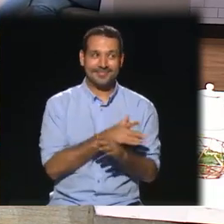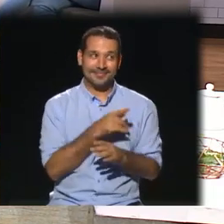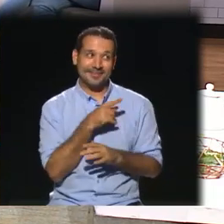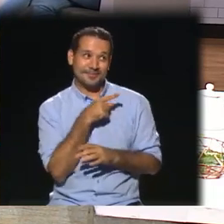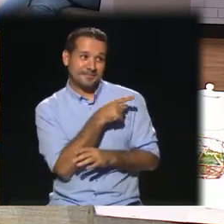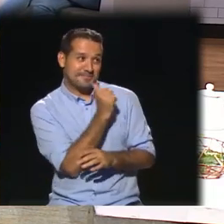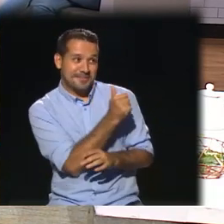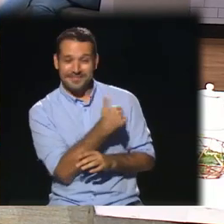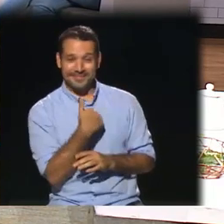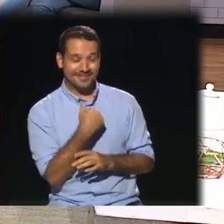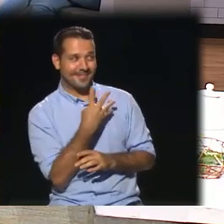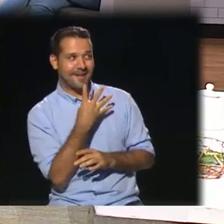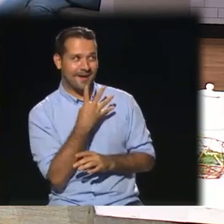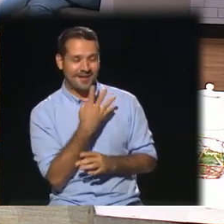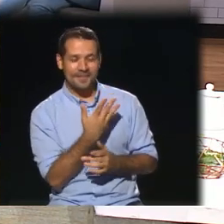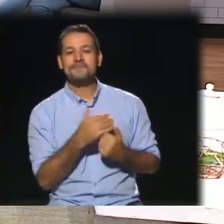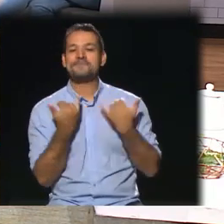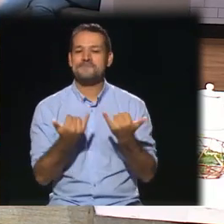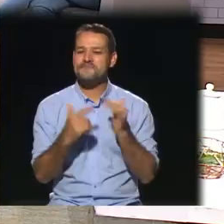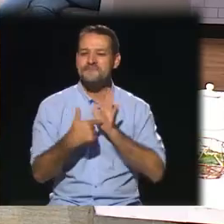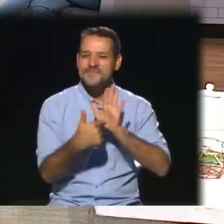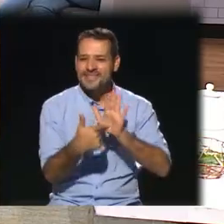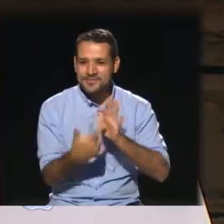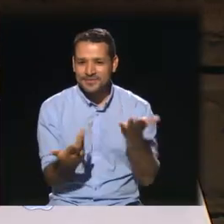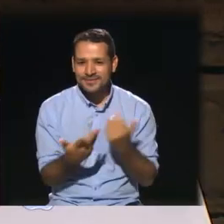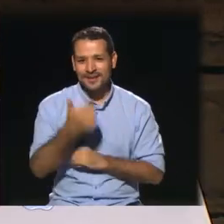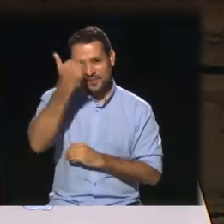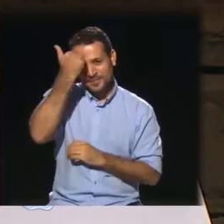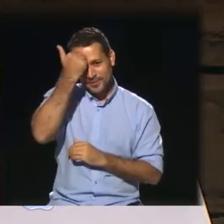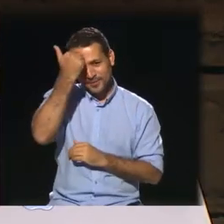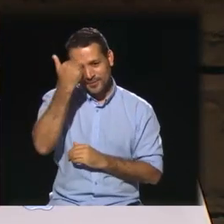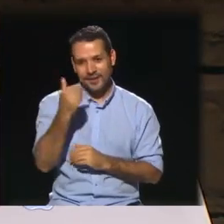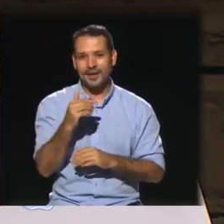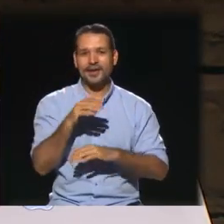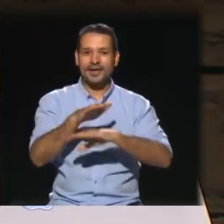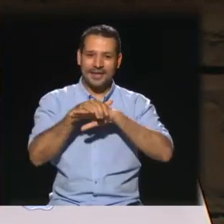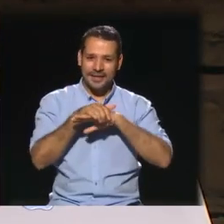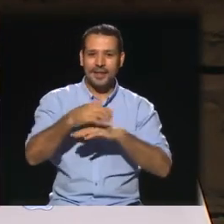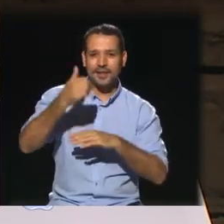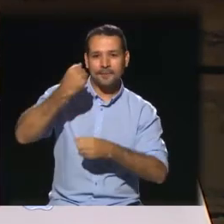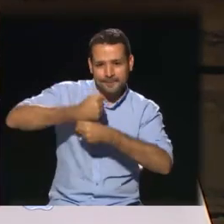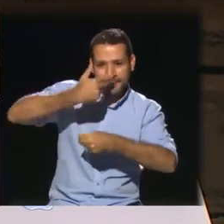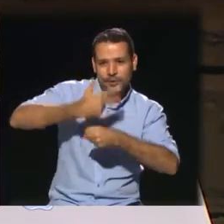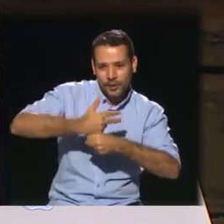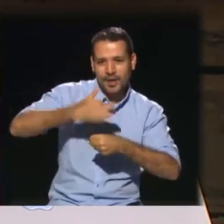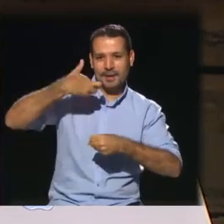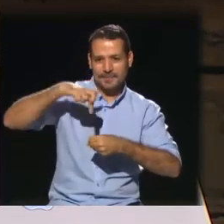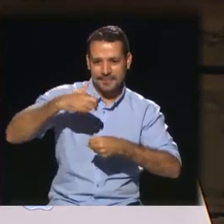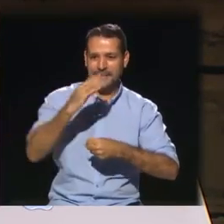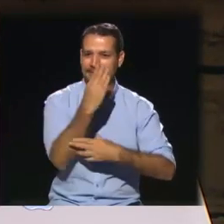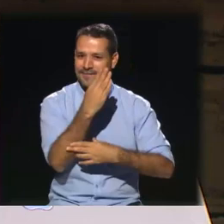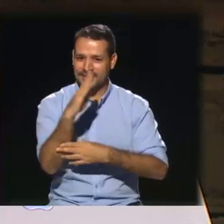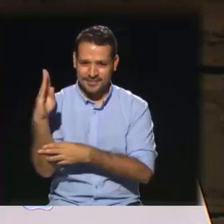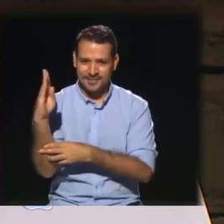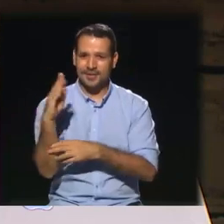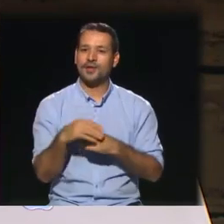Sí, sí, no, entonces venimos aquí hoy a mostrarles a nuestros profes de inglés, de transición, de primaria, de bachillerato y de